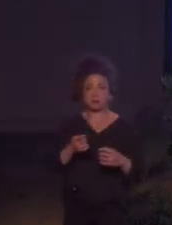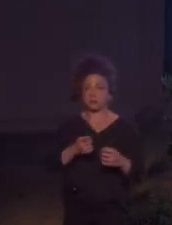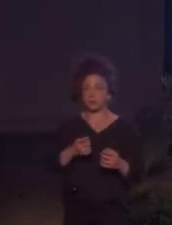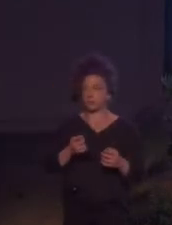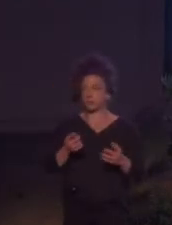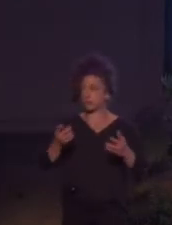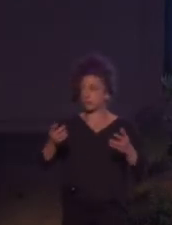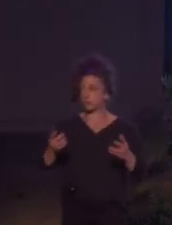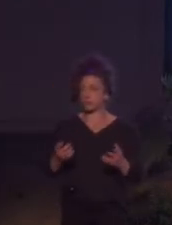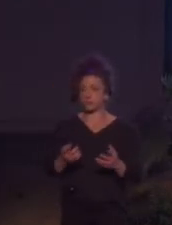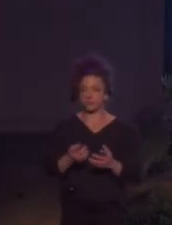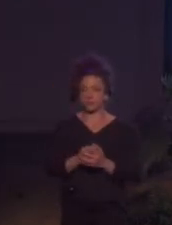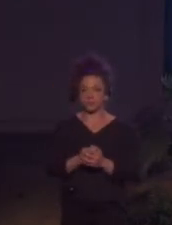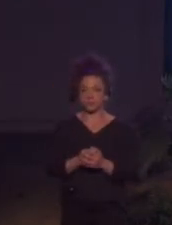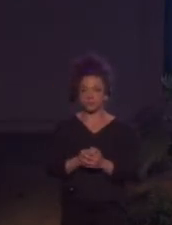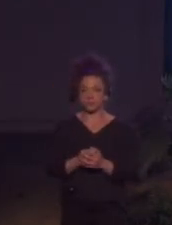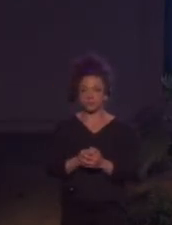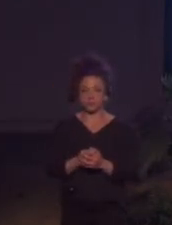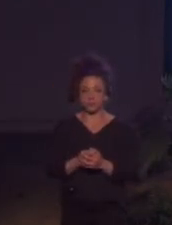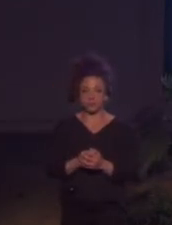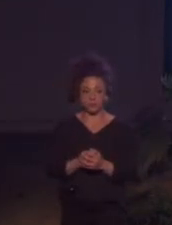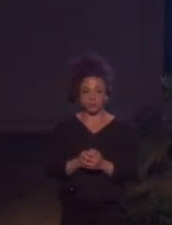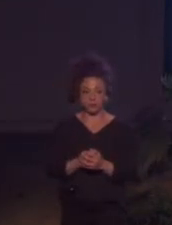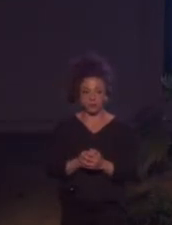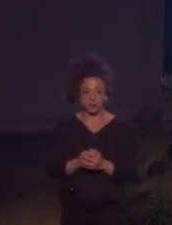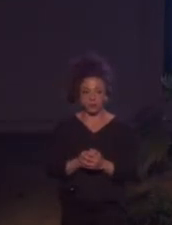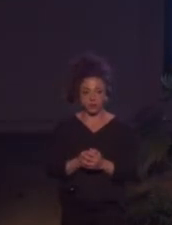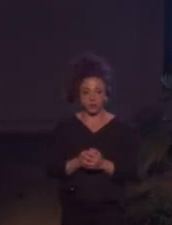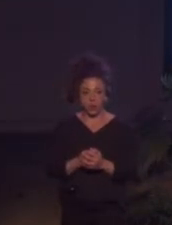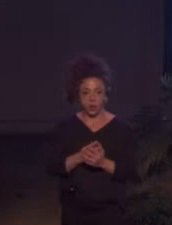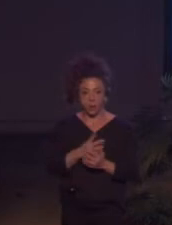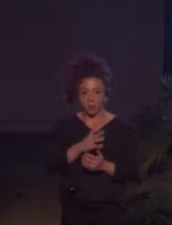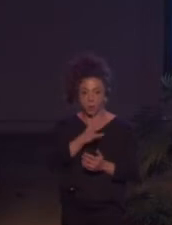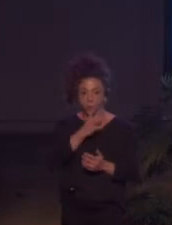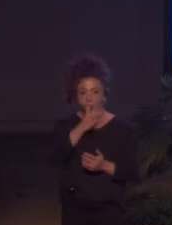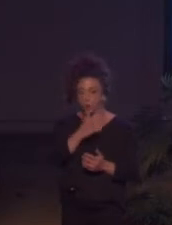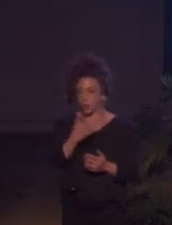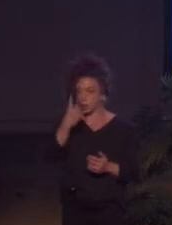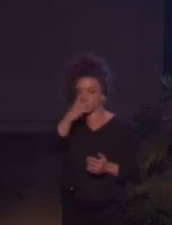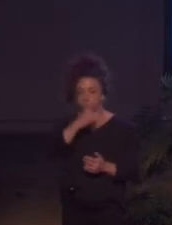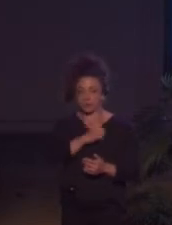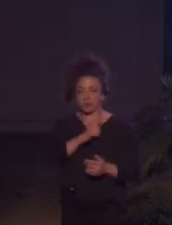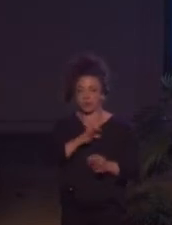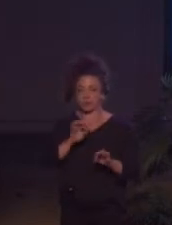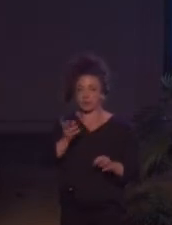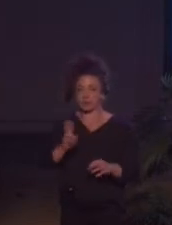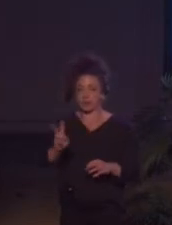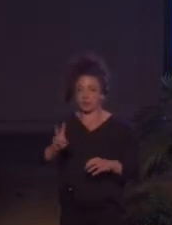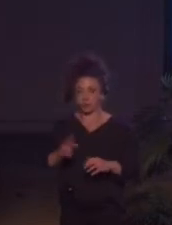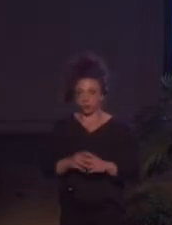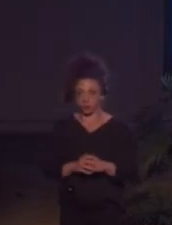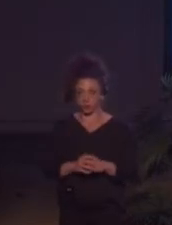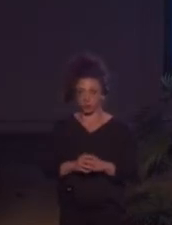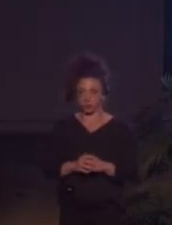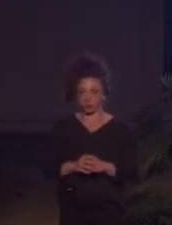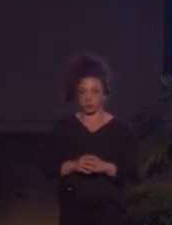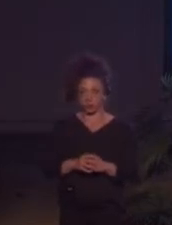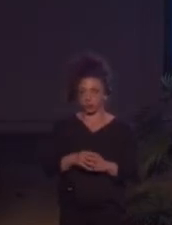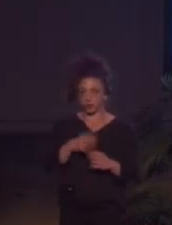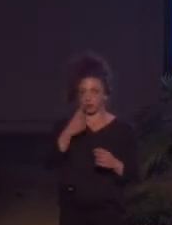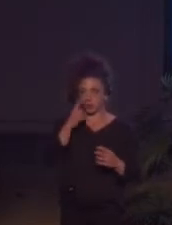¿sabes? Que era vegetariano, como si los generales que tenía ahí no fue también, o sea, como si el veganismo tuviese que ver algo con